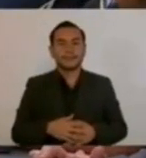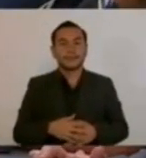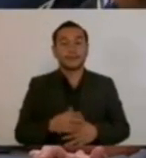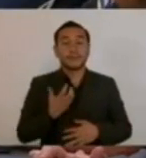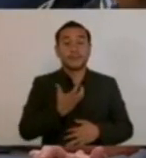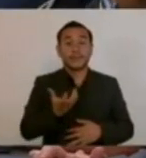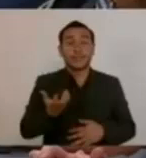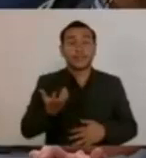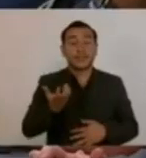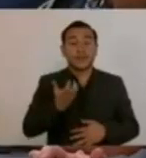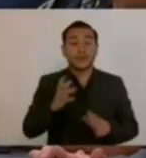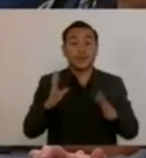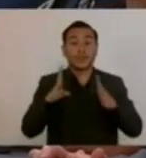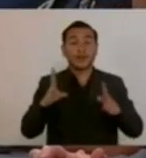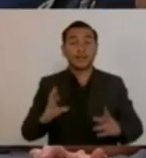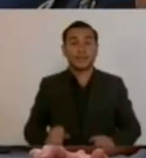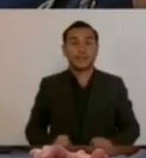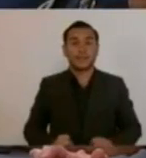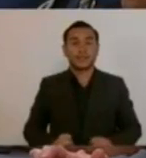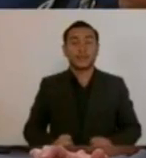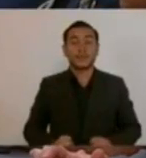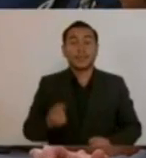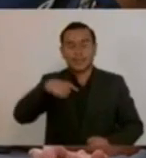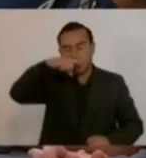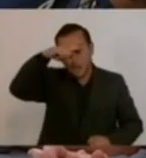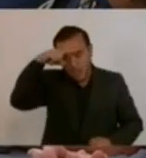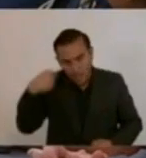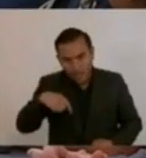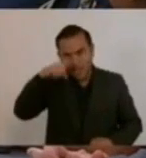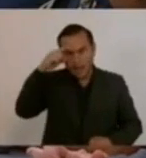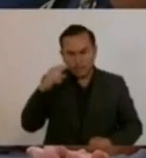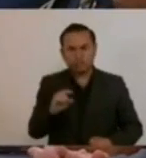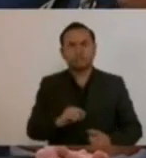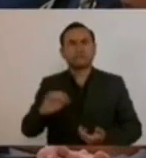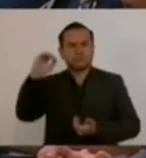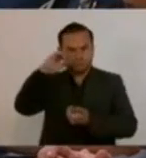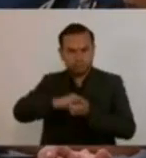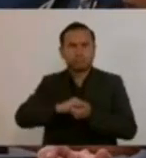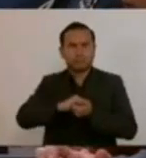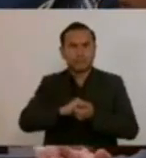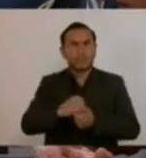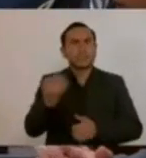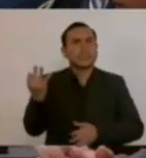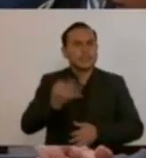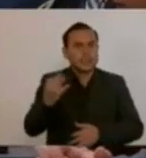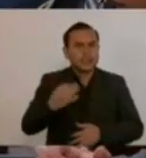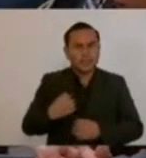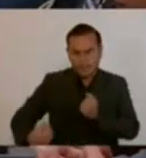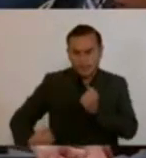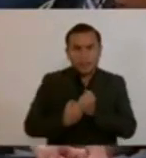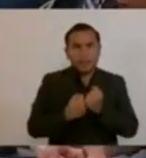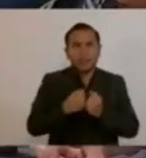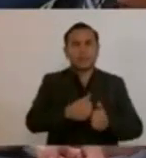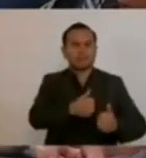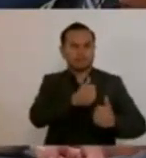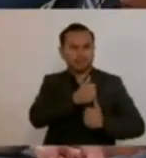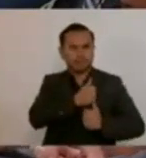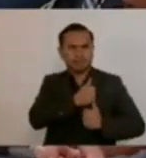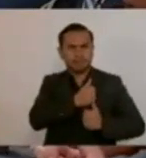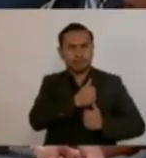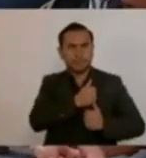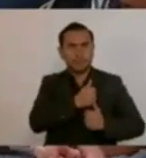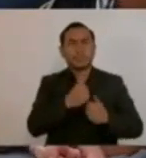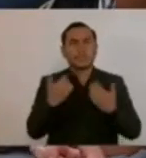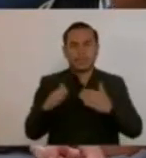Todo el gobierno va a trabajar articulado. Y tendremos refuerzos de la Fuerza Armada. Hablé con